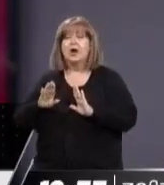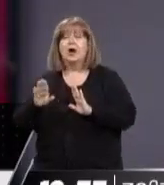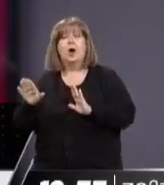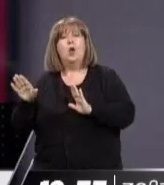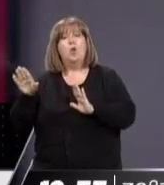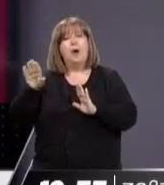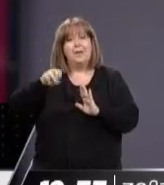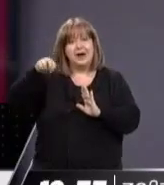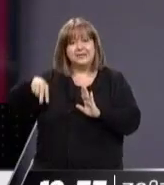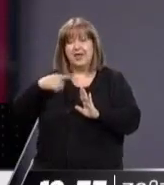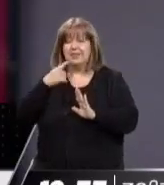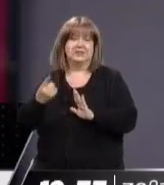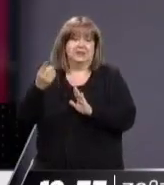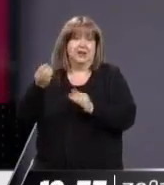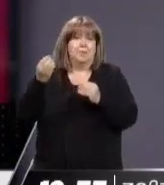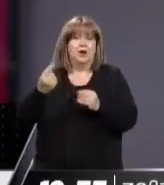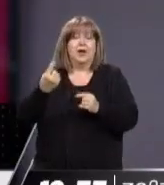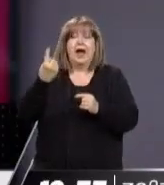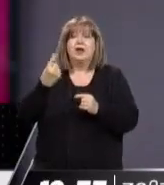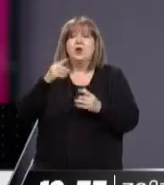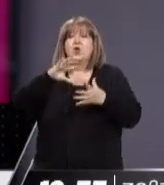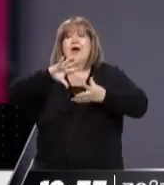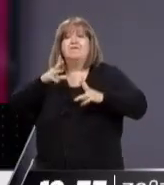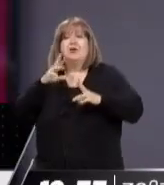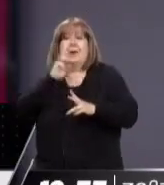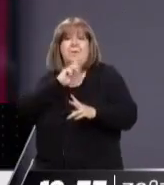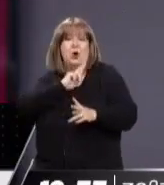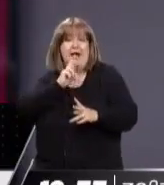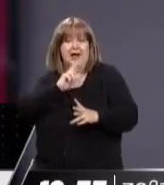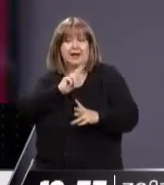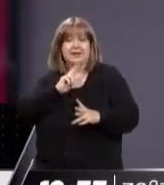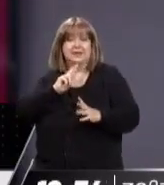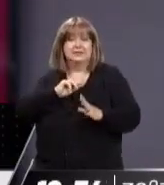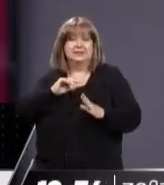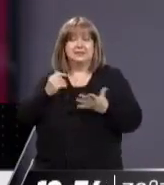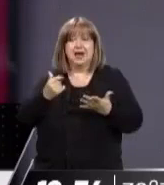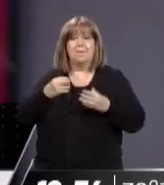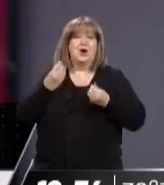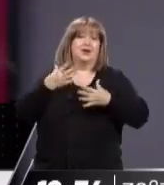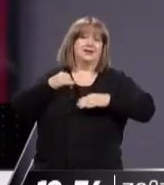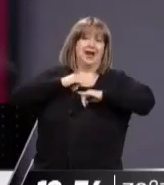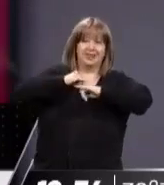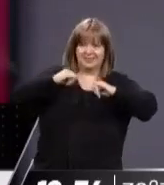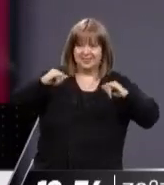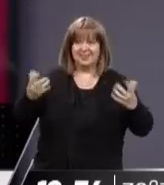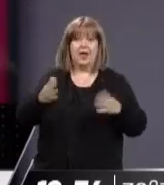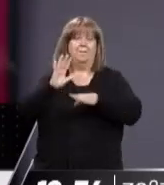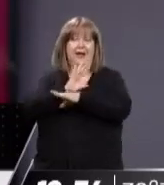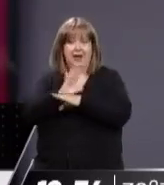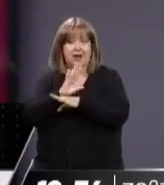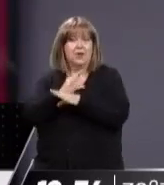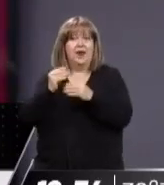hay estereotipos de belleza, o hay un estereotipo de belleza bastante difundido por la publicidad, por la tele, por las películas, lo que